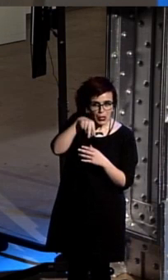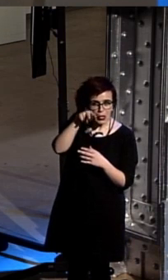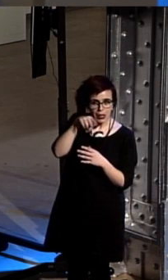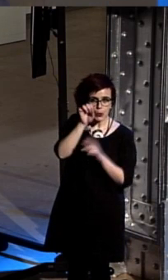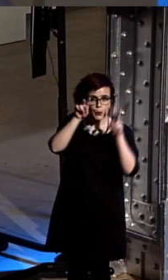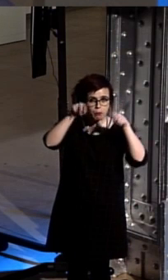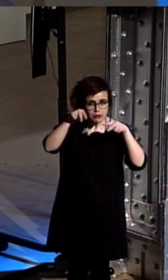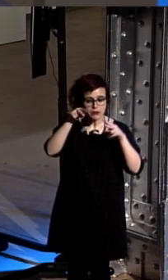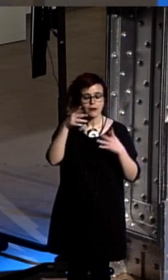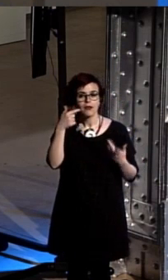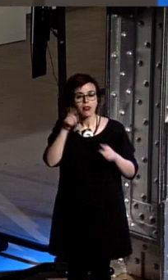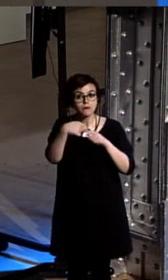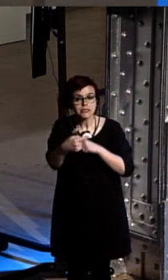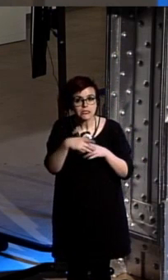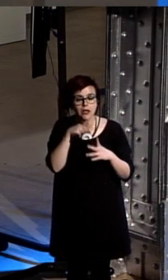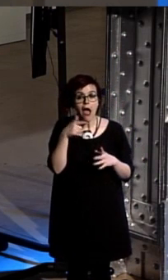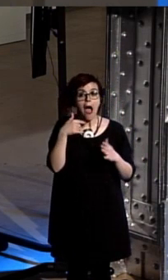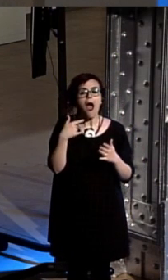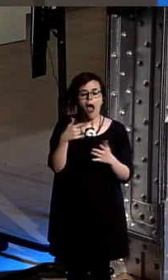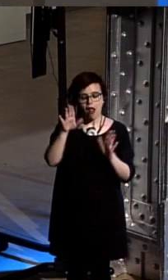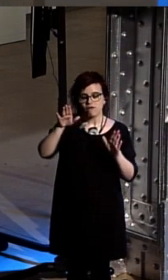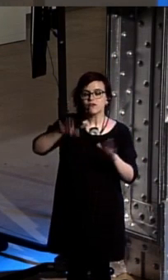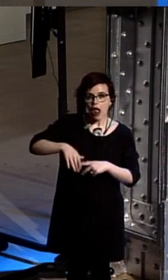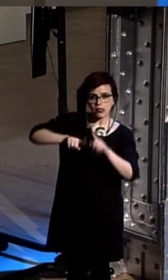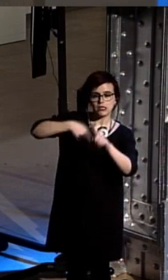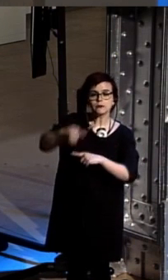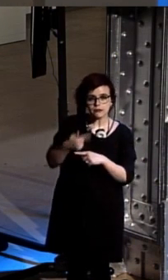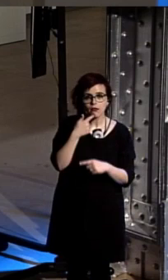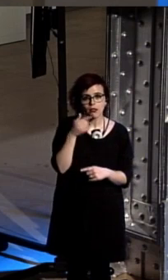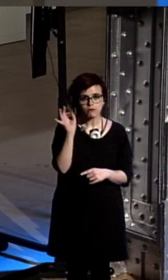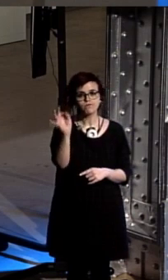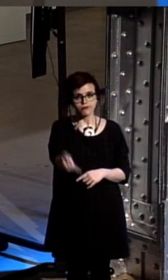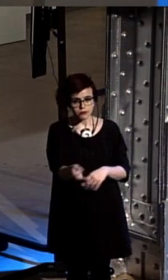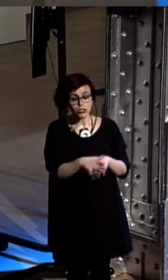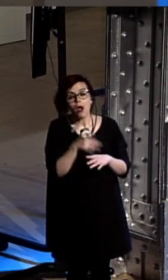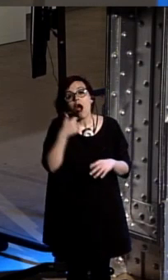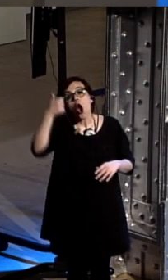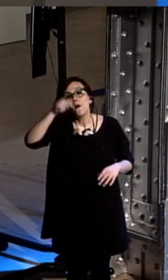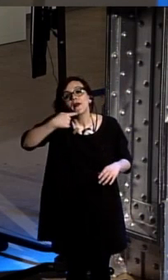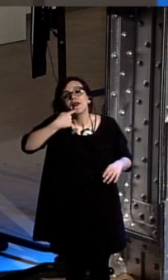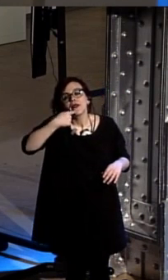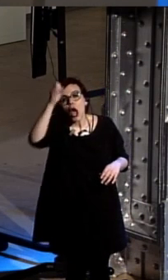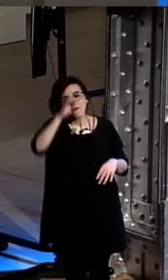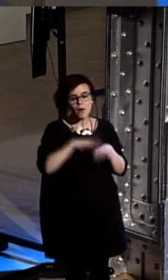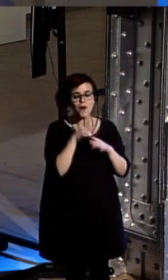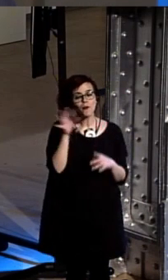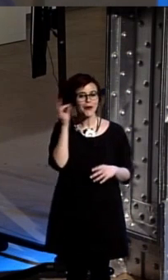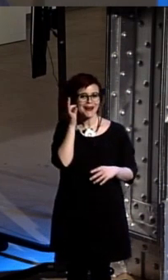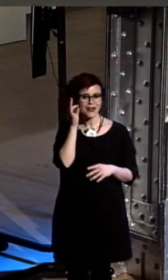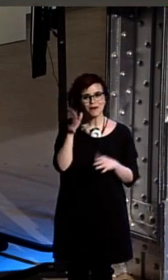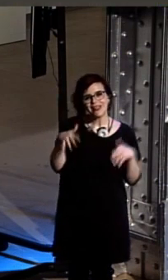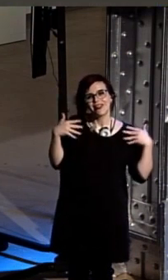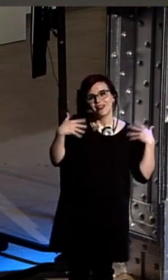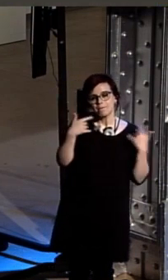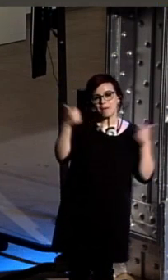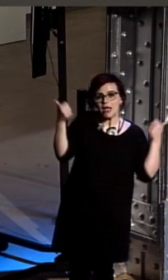abajo, y más adelante de hecho admitió que las mujeres, bueno, según decía él, las mujeres son más encantadores, y la